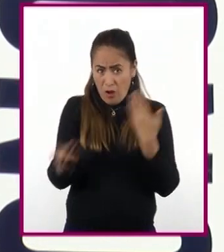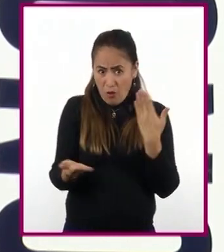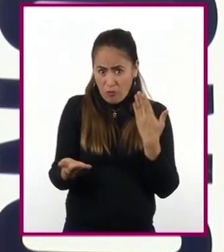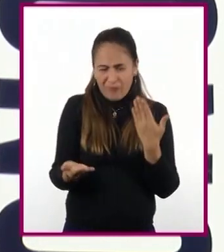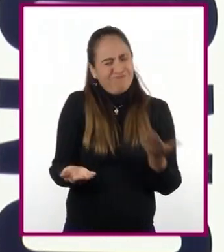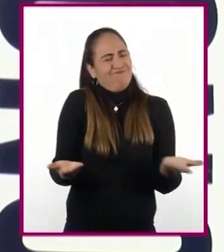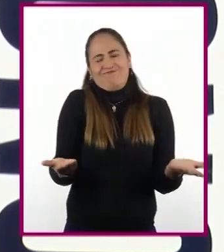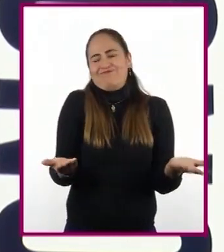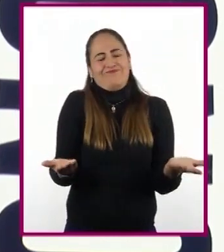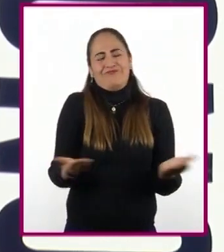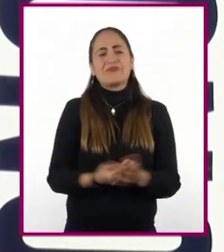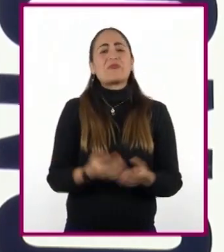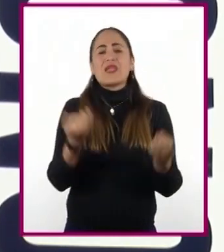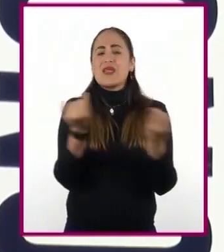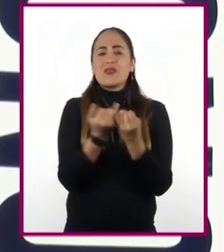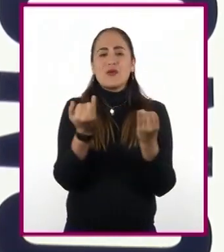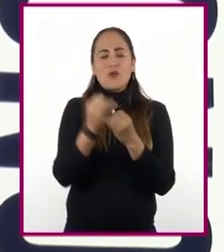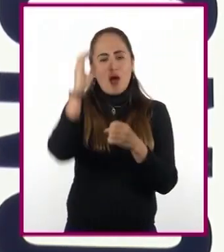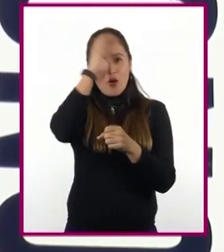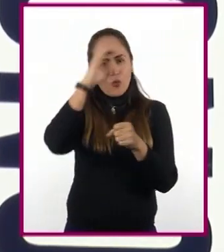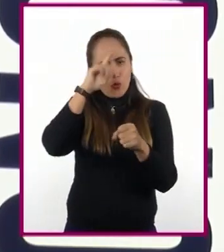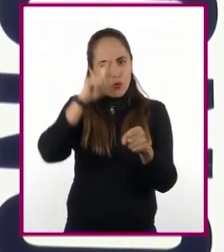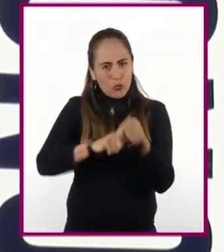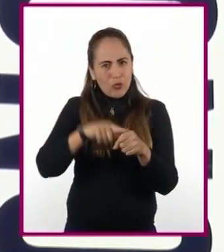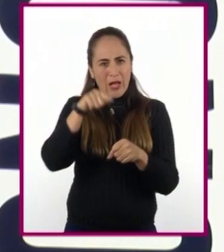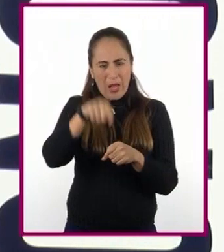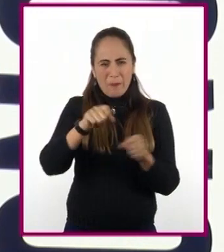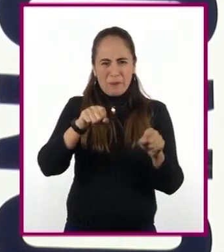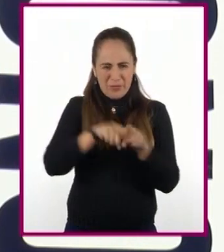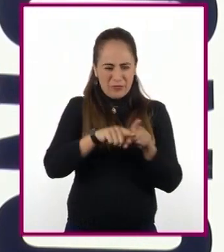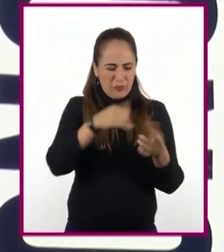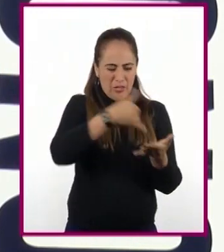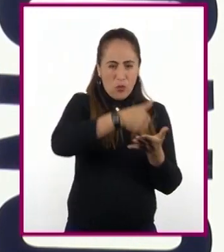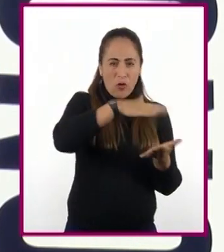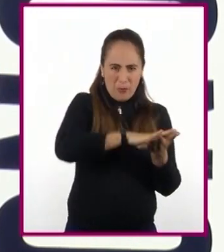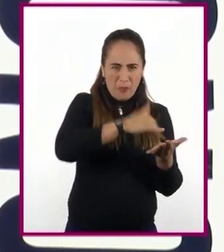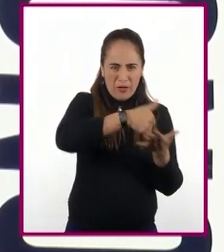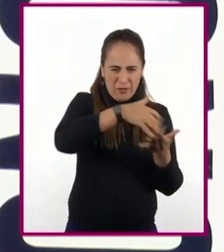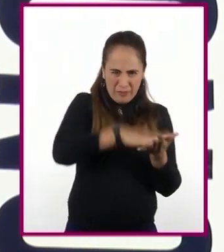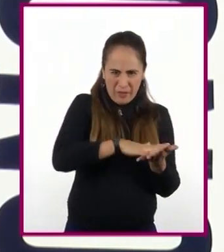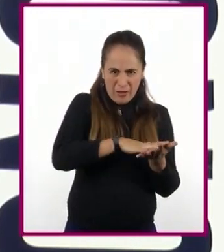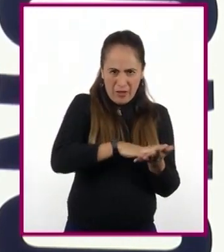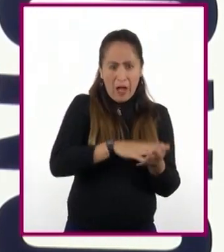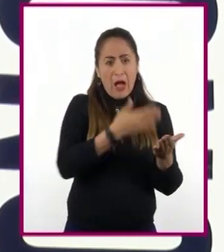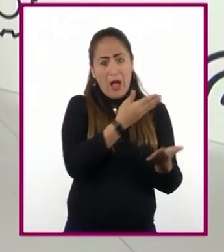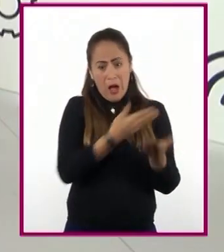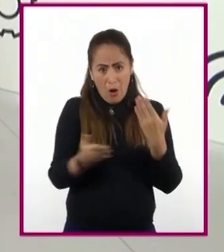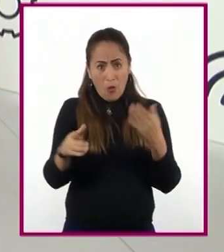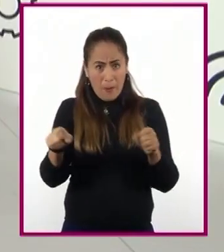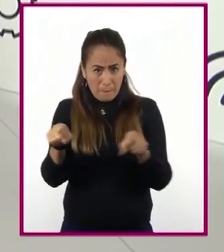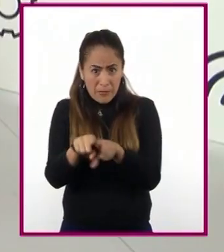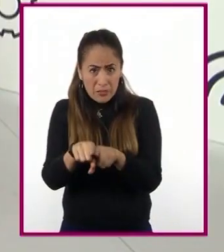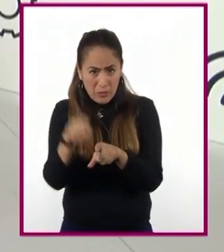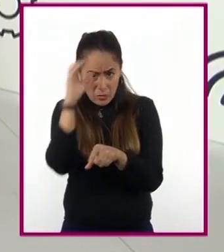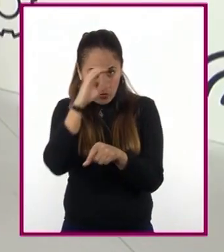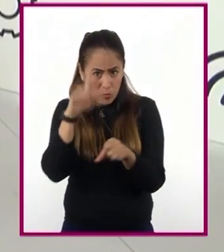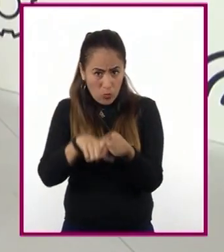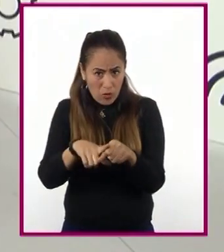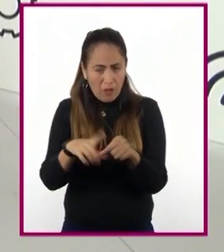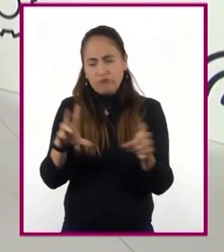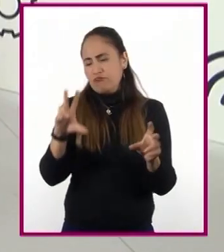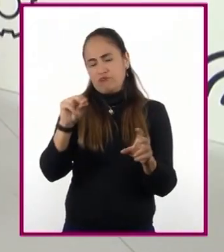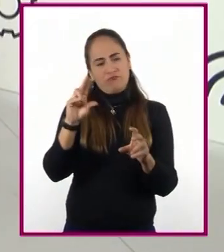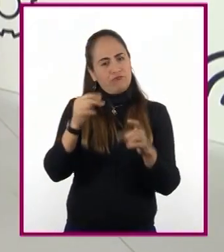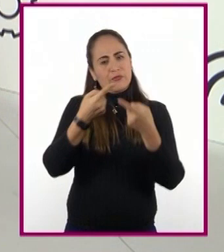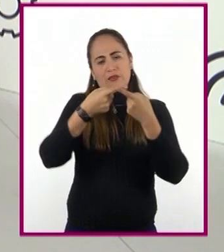igual forma, la cultura que imperaba cuando se creó la imprenta era totalmente distinta a la actual. Con el cambio